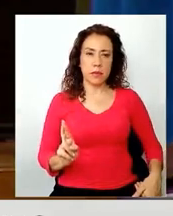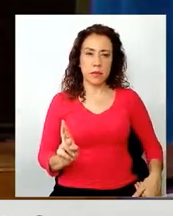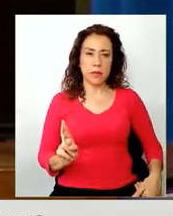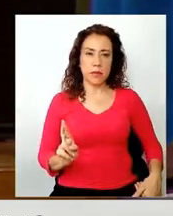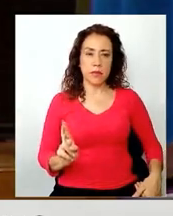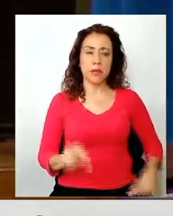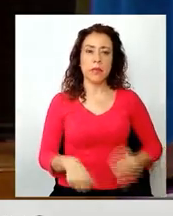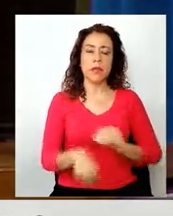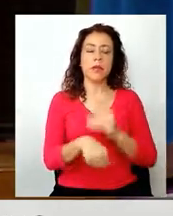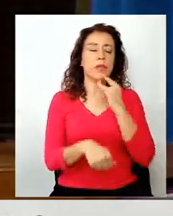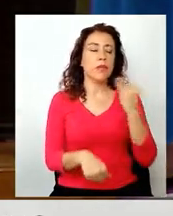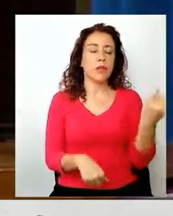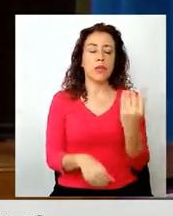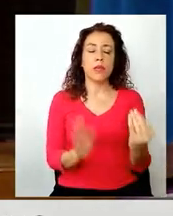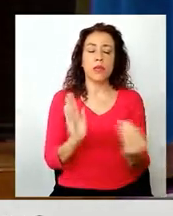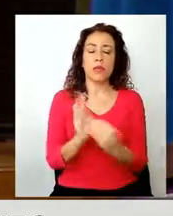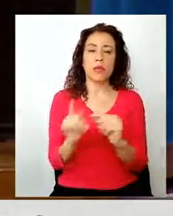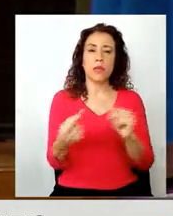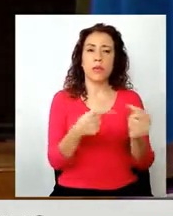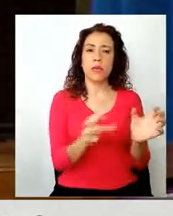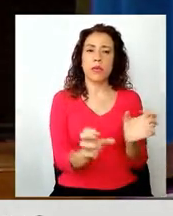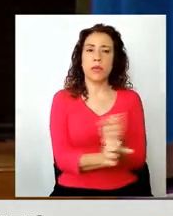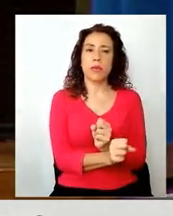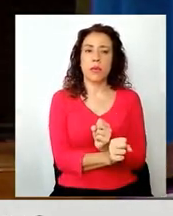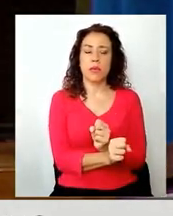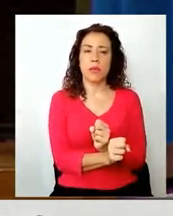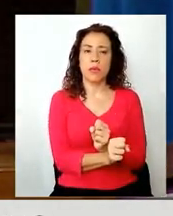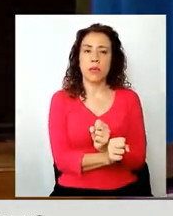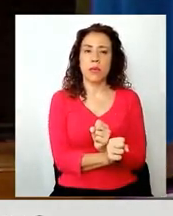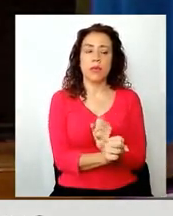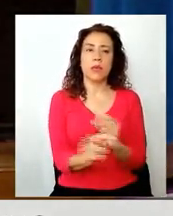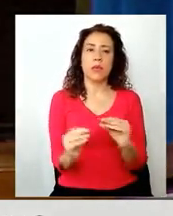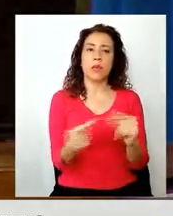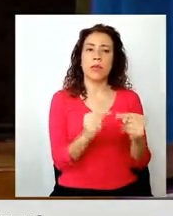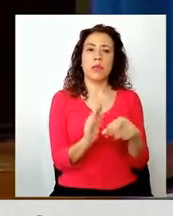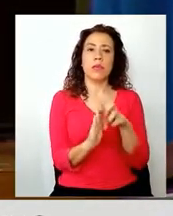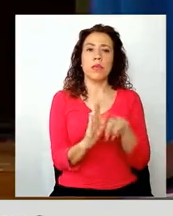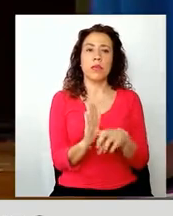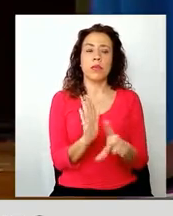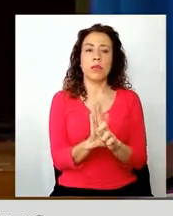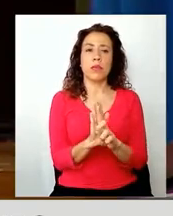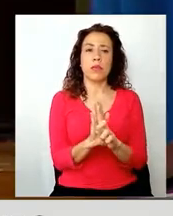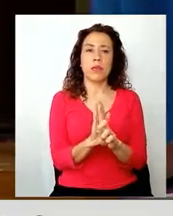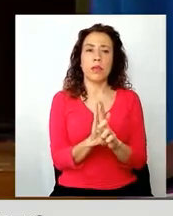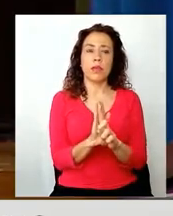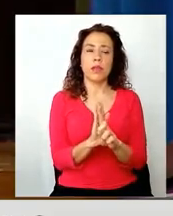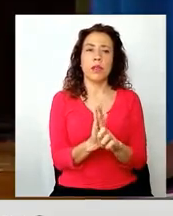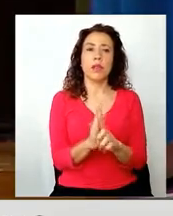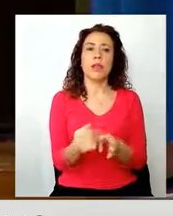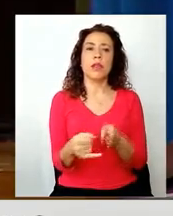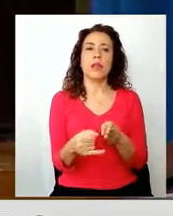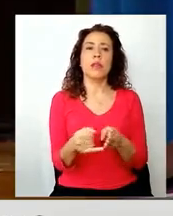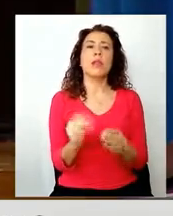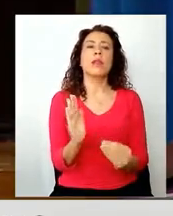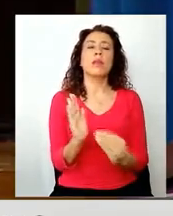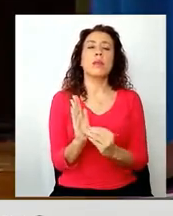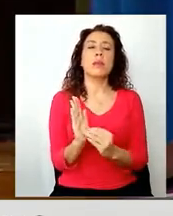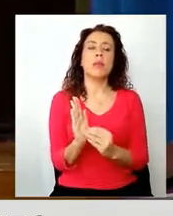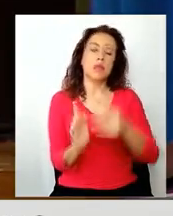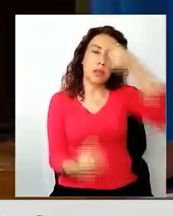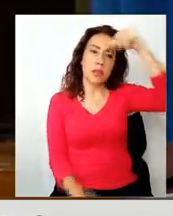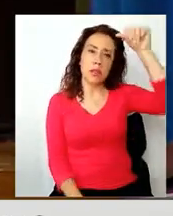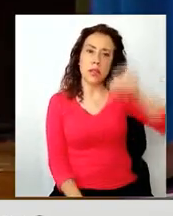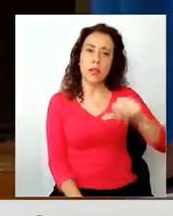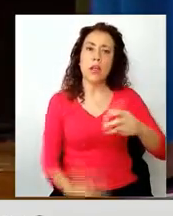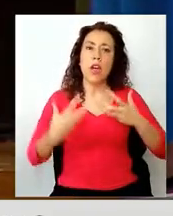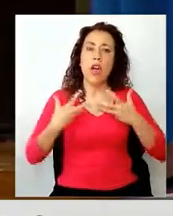la urgencia calificada de discusión inmediata en la discusión del proyecto de ley que proscribe tipifica y sanciona la violencia digital